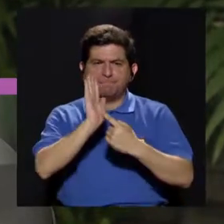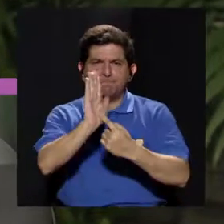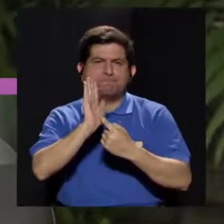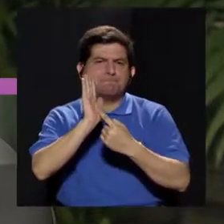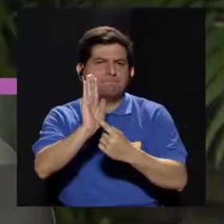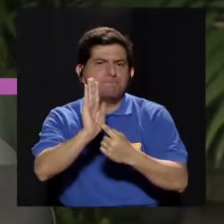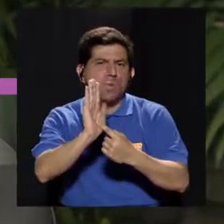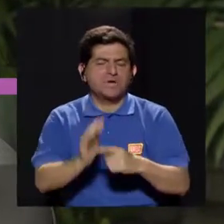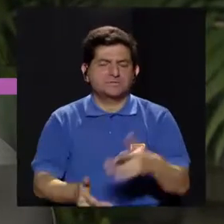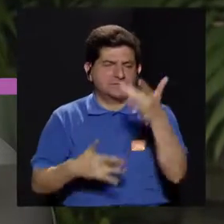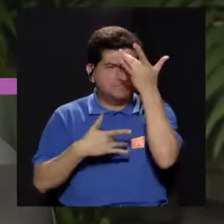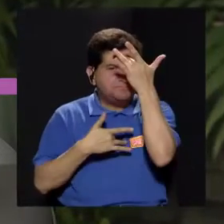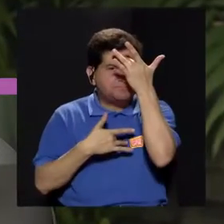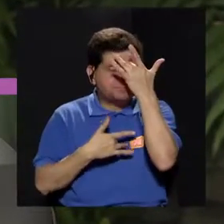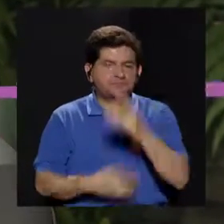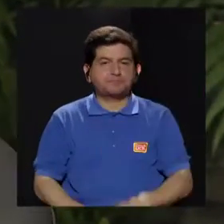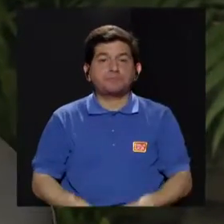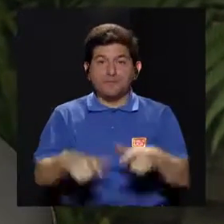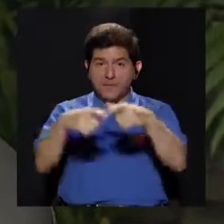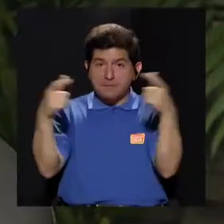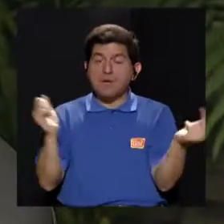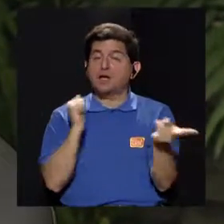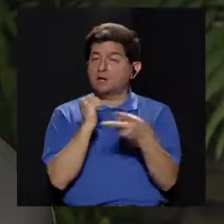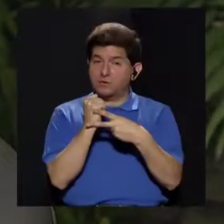ser indicativo de alguna otra patología. La